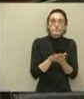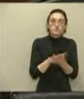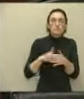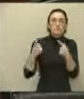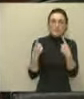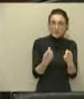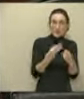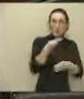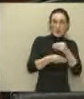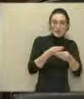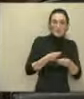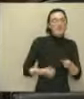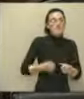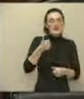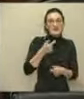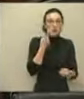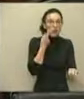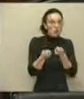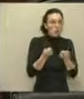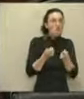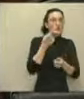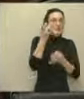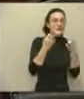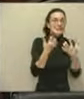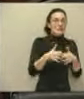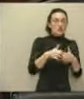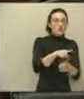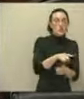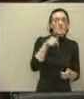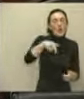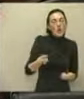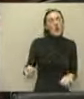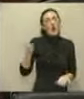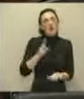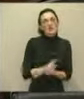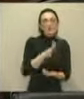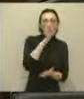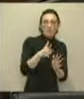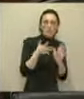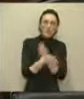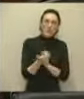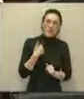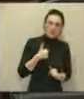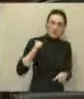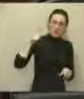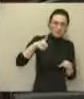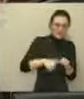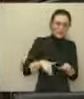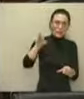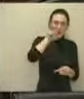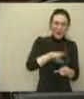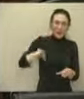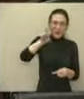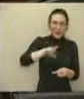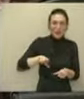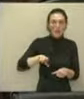necesario realizar un mayor y más efectivo control de esas actividades. Pero usted hoy ha vuelto otra vez a utilizar un argumento que llevan utilizando desde hace tiempo, que es la